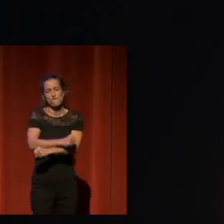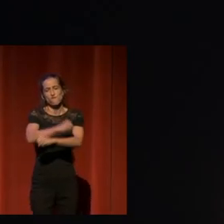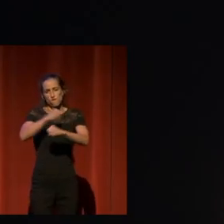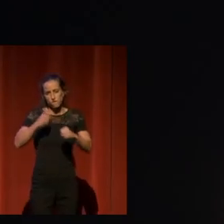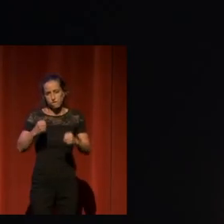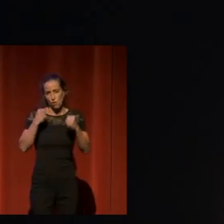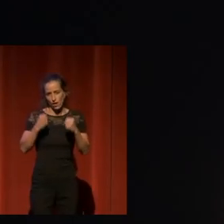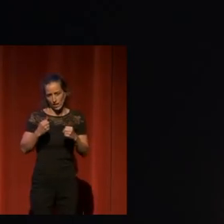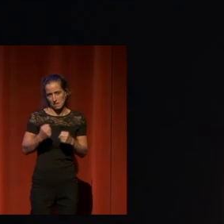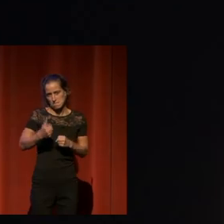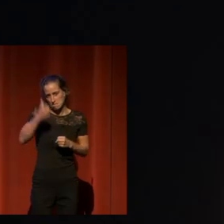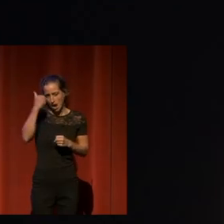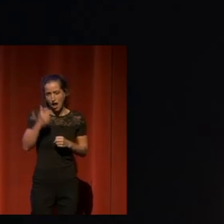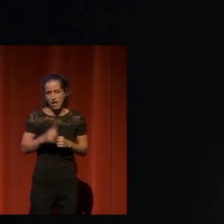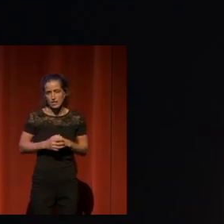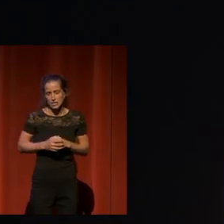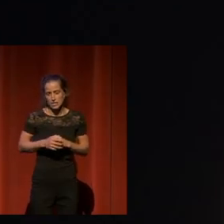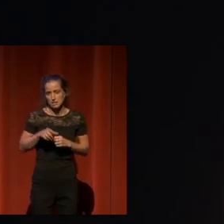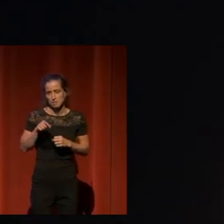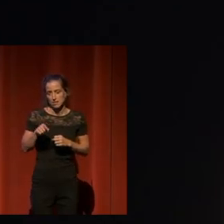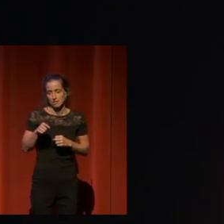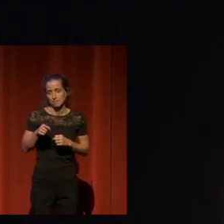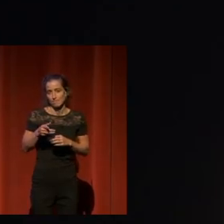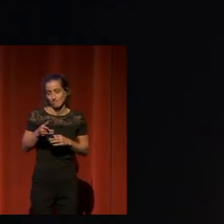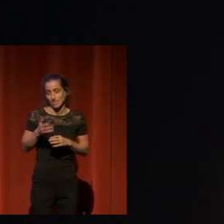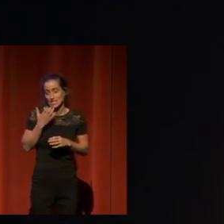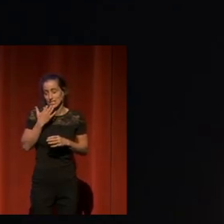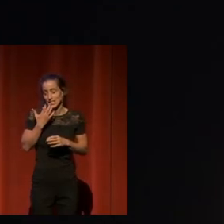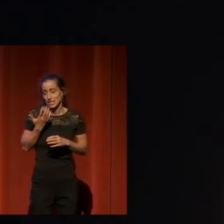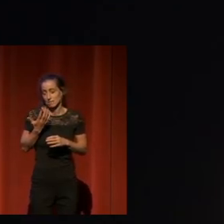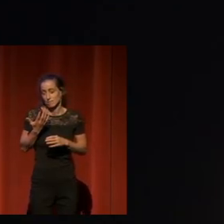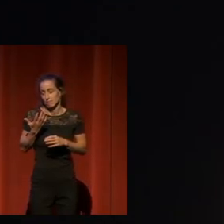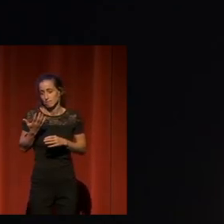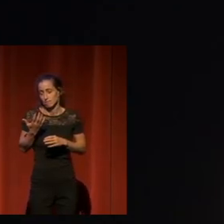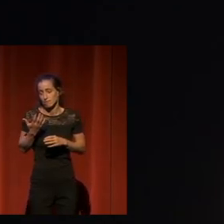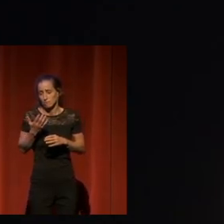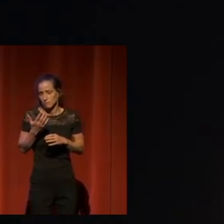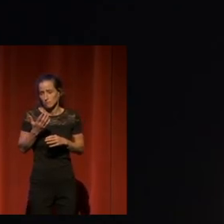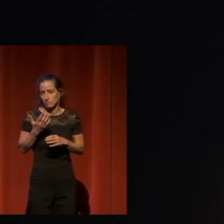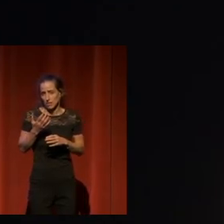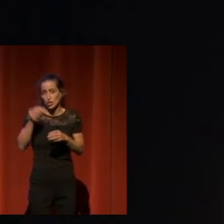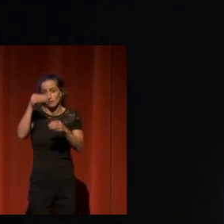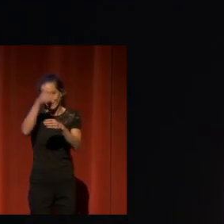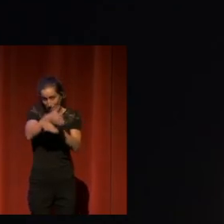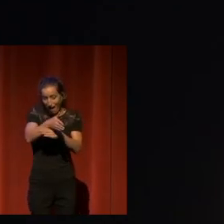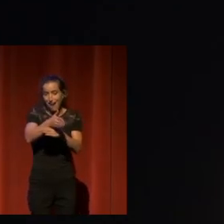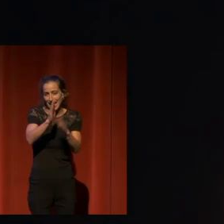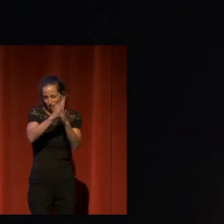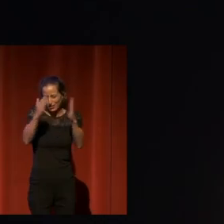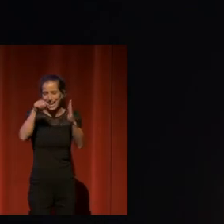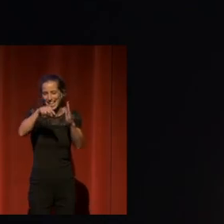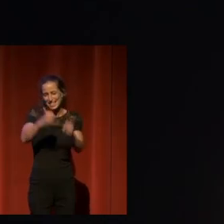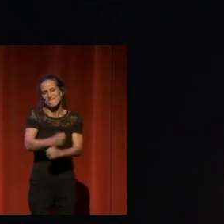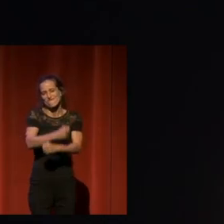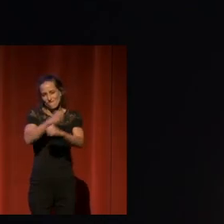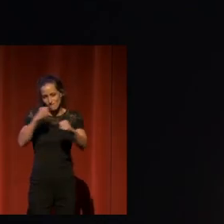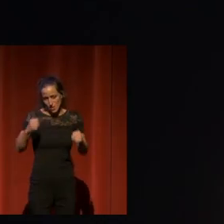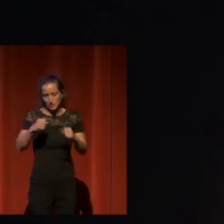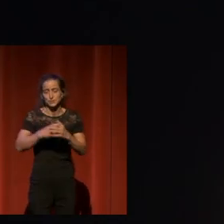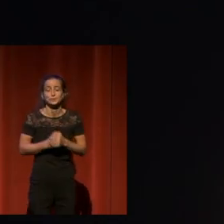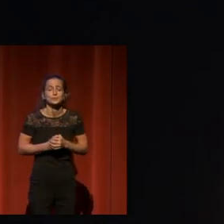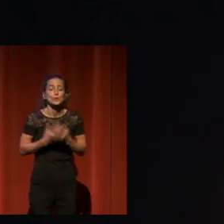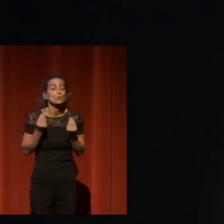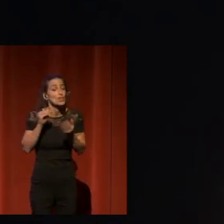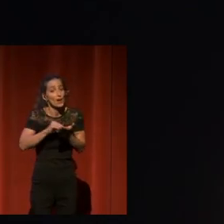estas se superponen a las que encuentran en la biblioteca, ¿no? En el club de lectura. Muchas veces acuden al